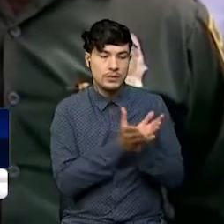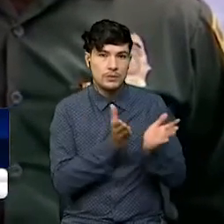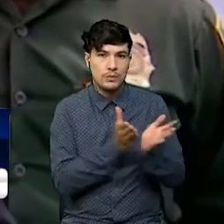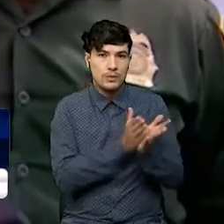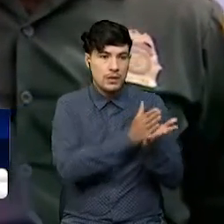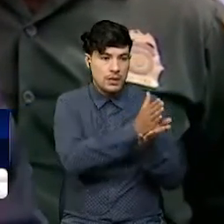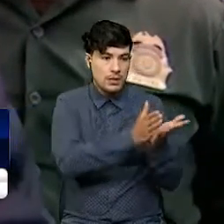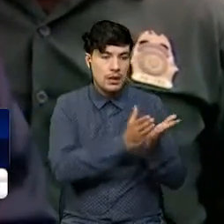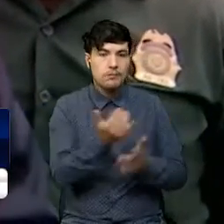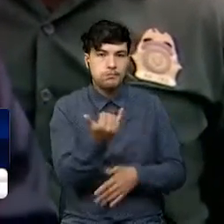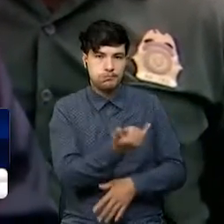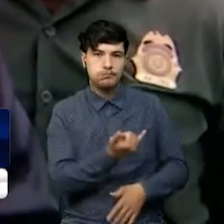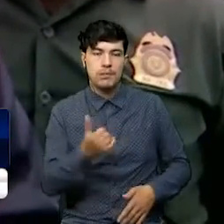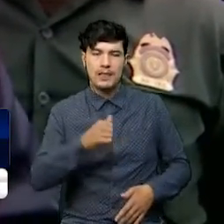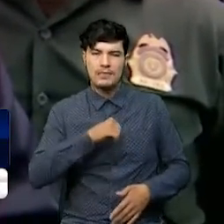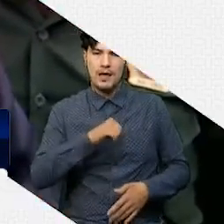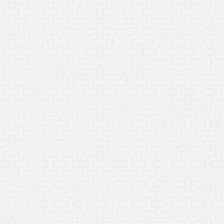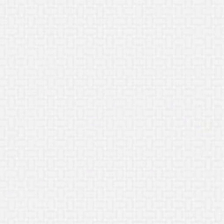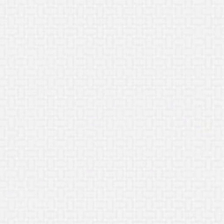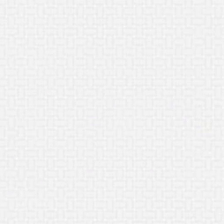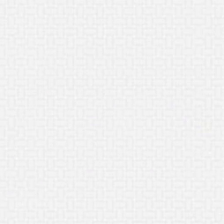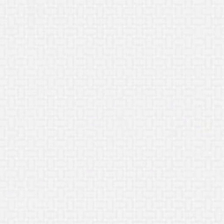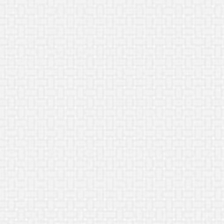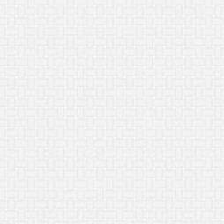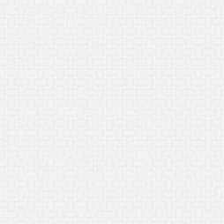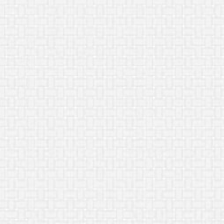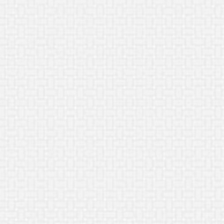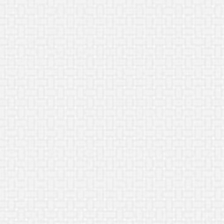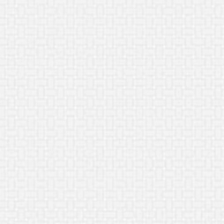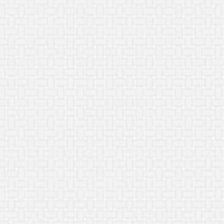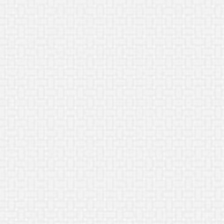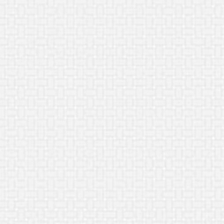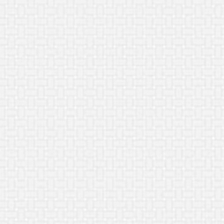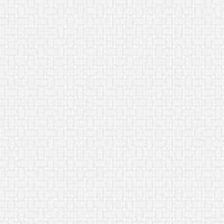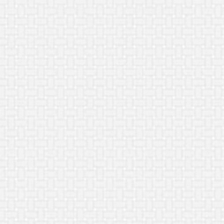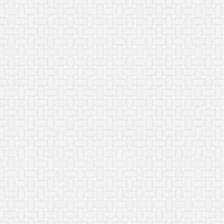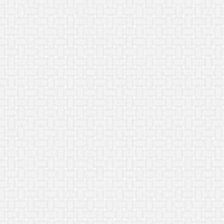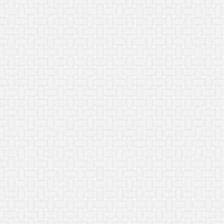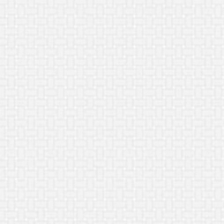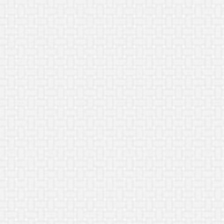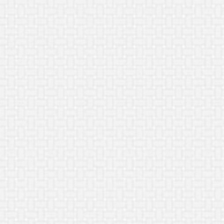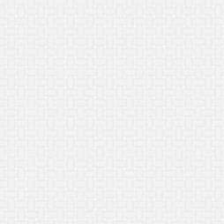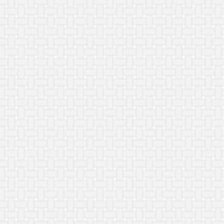carreras, tengan la mayor preparación posible. Canaltro.com.